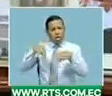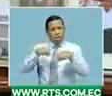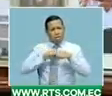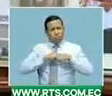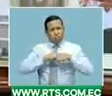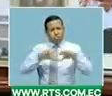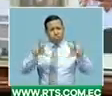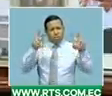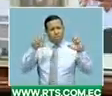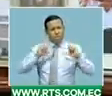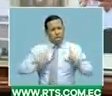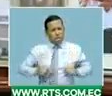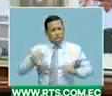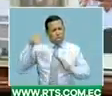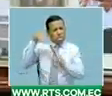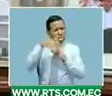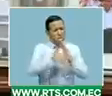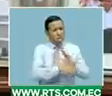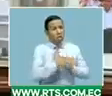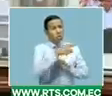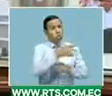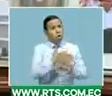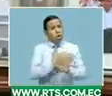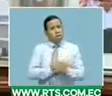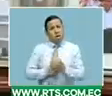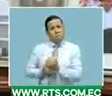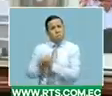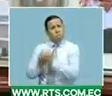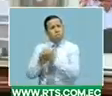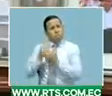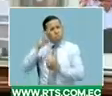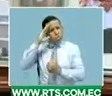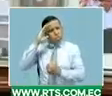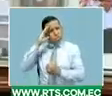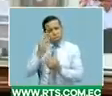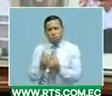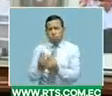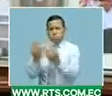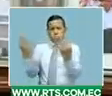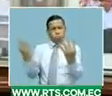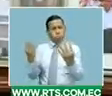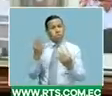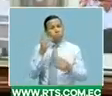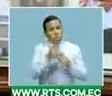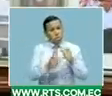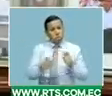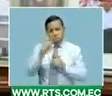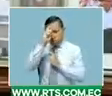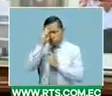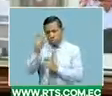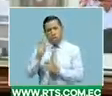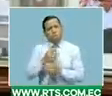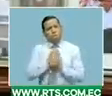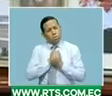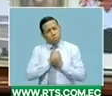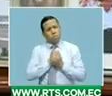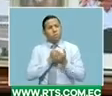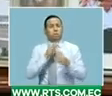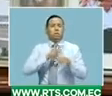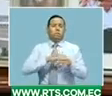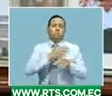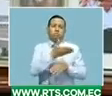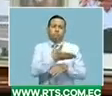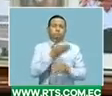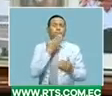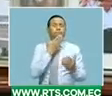vivido. Gracias por la defensa a la policía, que hoy goza del respeto y el cariño ciudadano. Gracias por tu defensa a